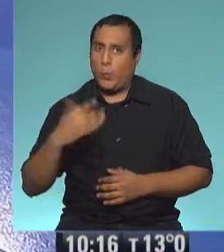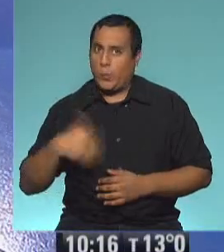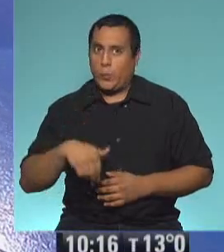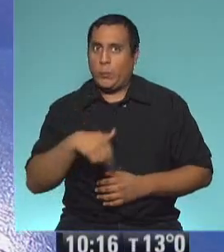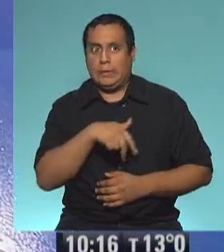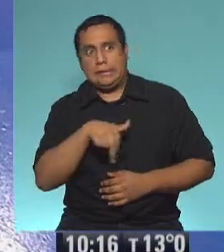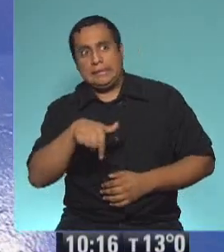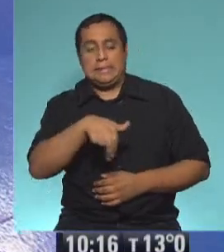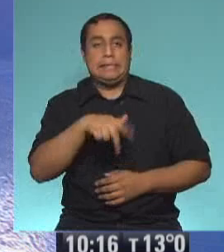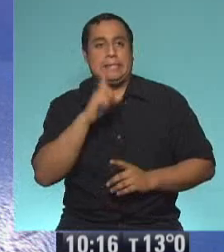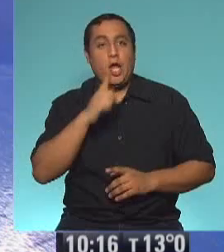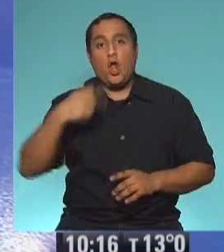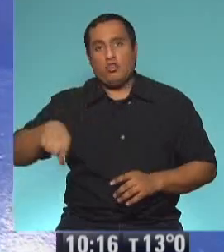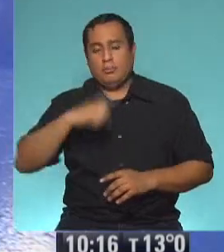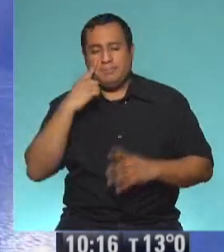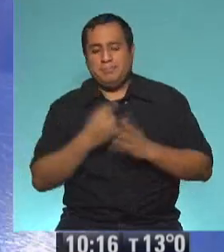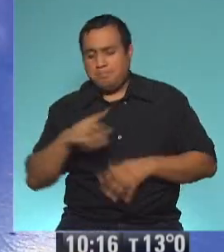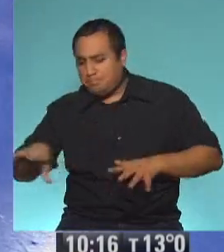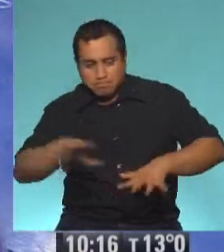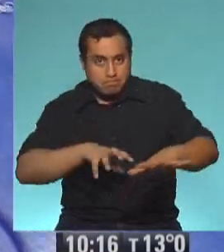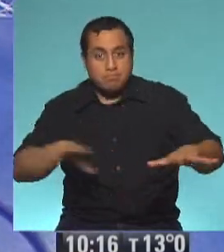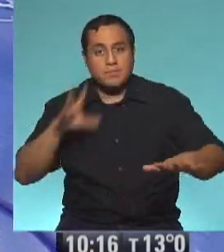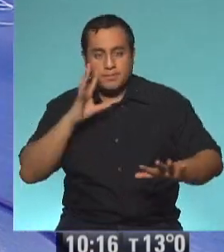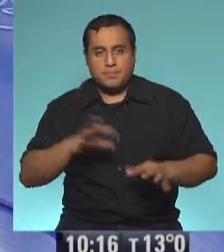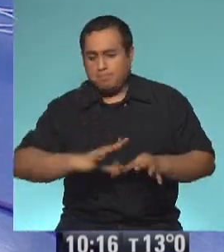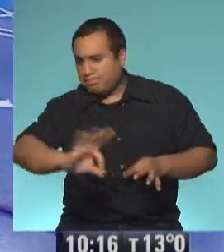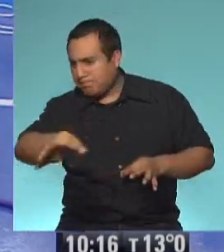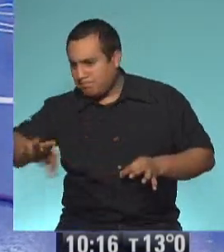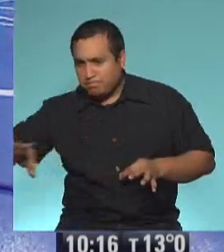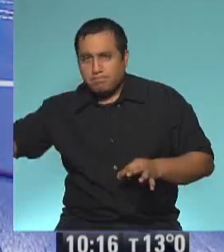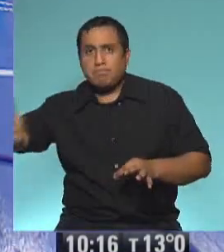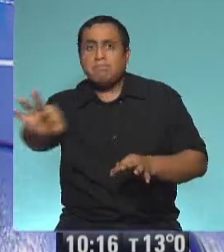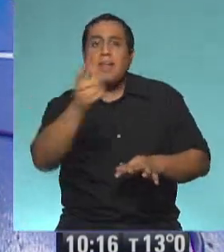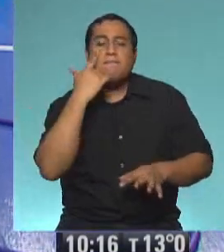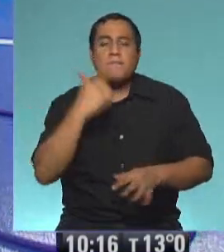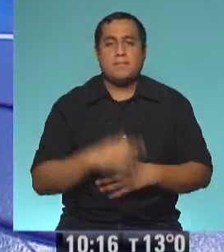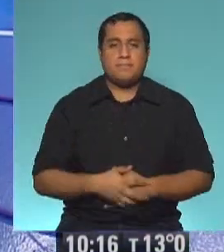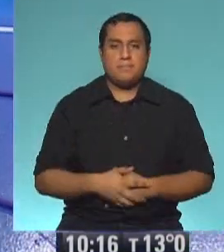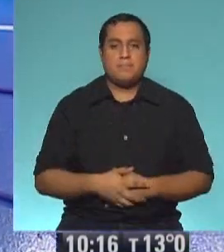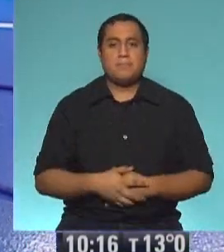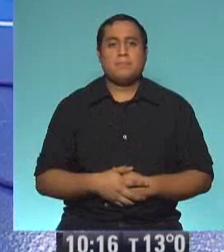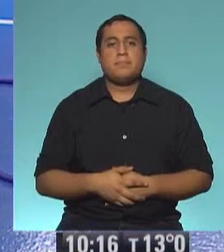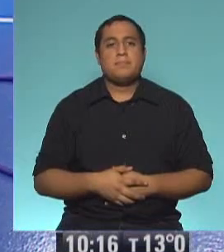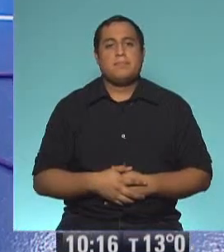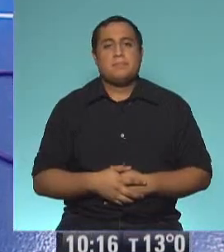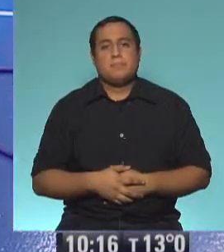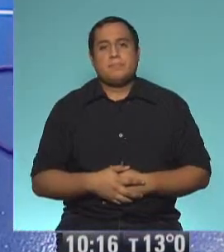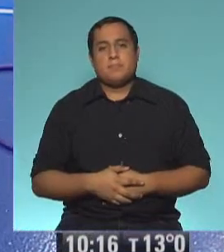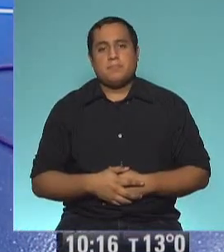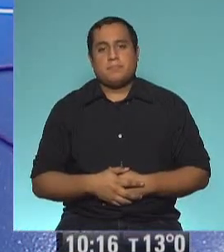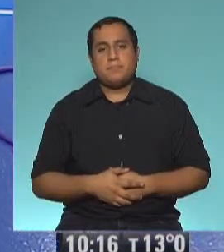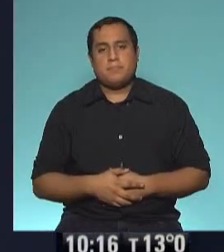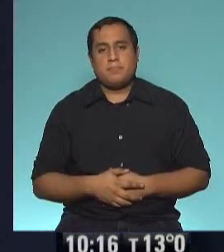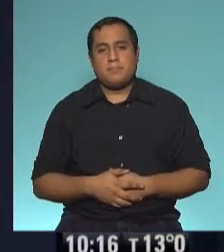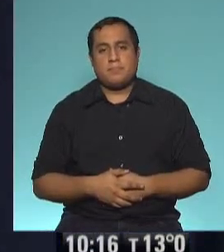armarlo. Recorrido. Hay que armarlo. Sí, vamos. Ahí está. Hay que armarlo, hay que armarlo. Vamos a armarlo acá. Cada uno como quiere ponga las cintas claro. A ver. Podemos hacer un